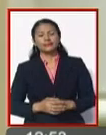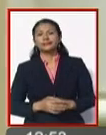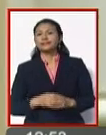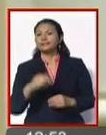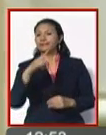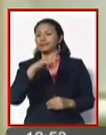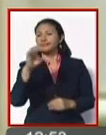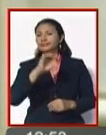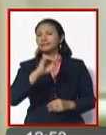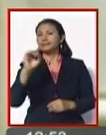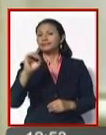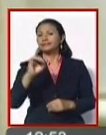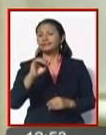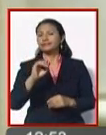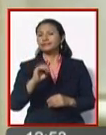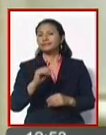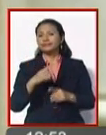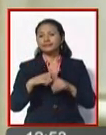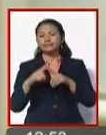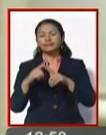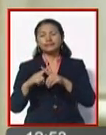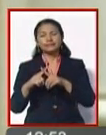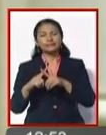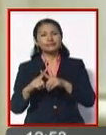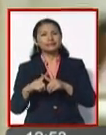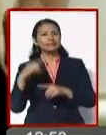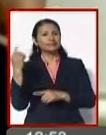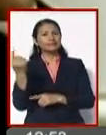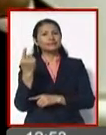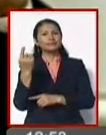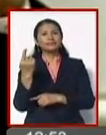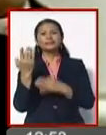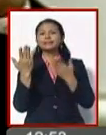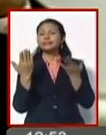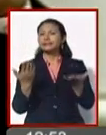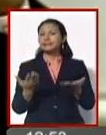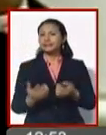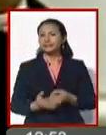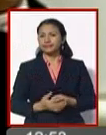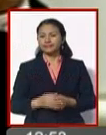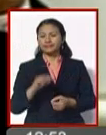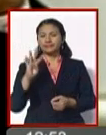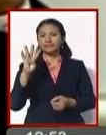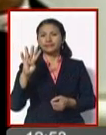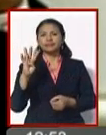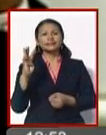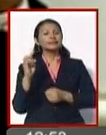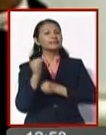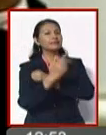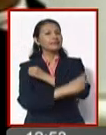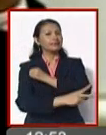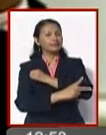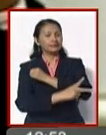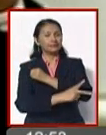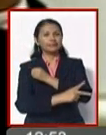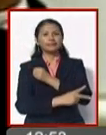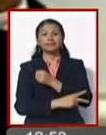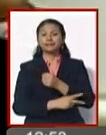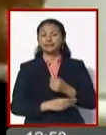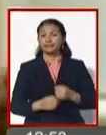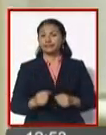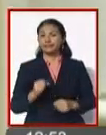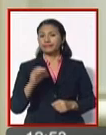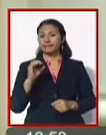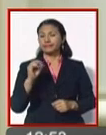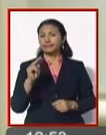con 100% de cobertura en tema de pensiones, solo había habido 4 países. Es informe